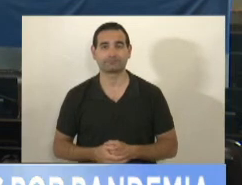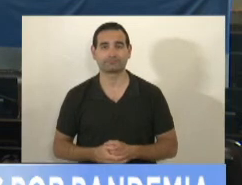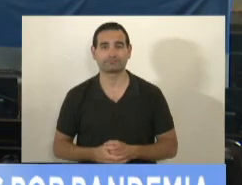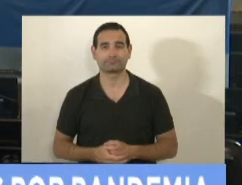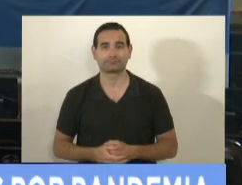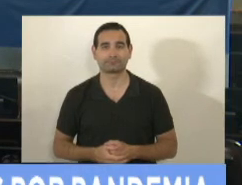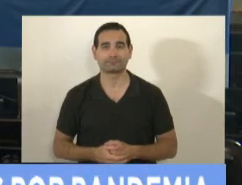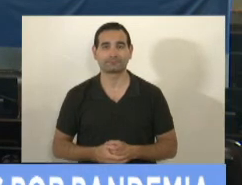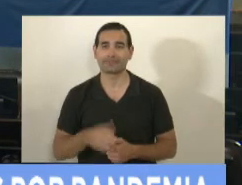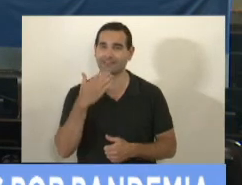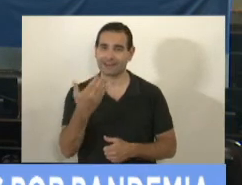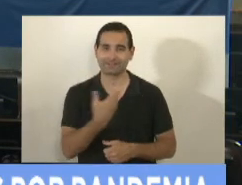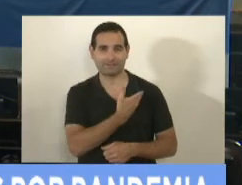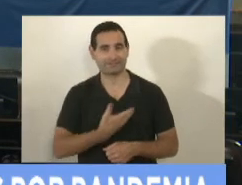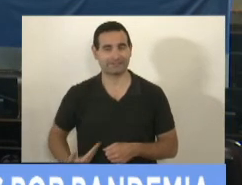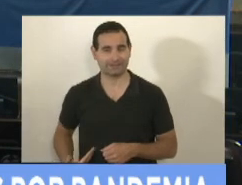Gracias, presidenta.